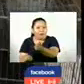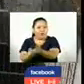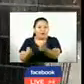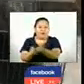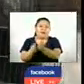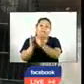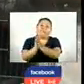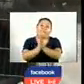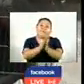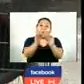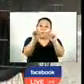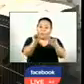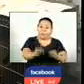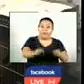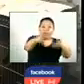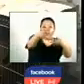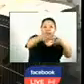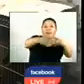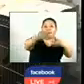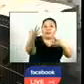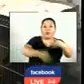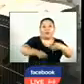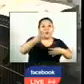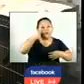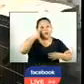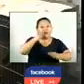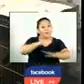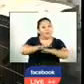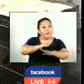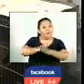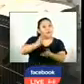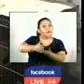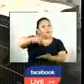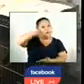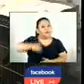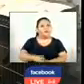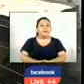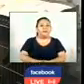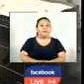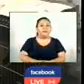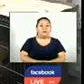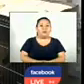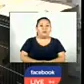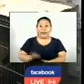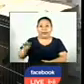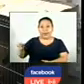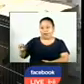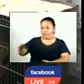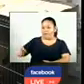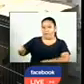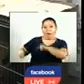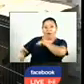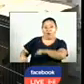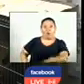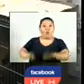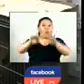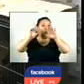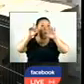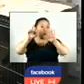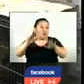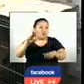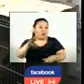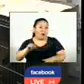también piden que se cumplan las leyes de protección de animales en el país Tigra tuvo ocho perritos adentro del mercado fue